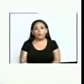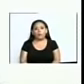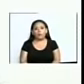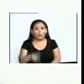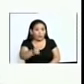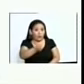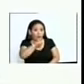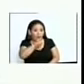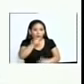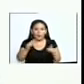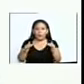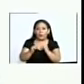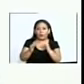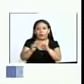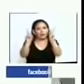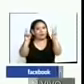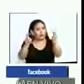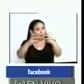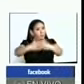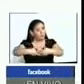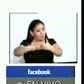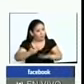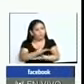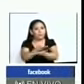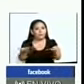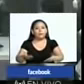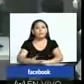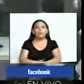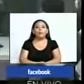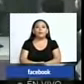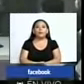También tenemos información empresarial para todos ustedes.